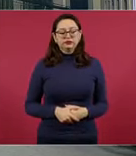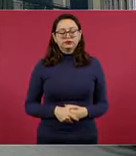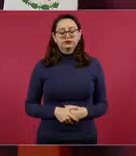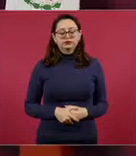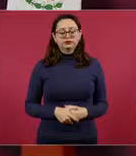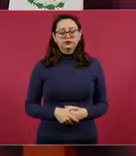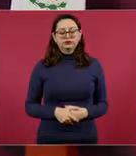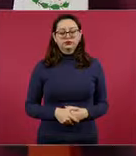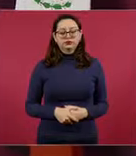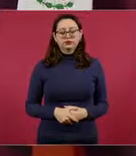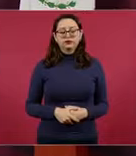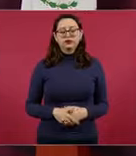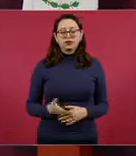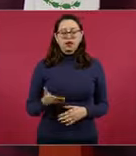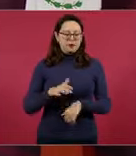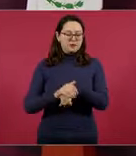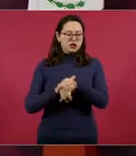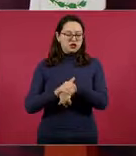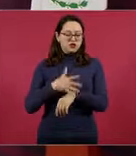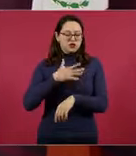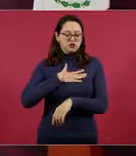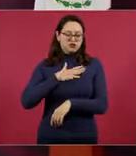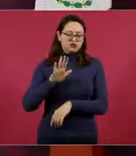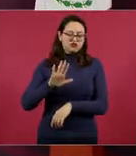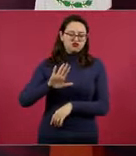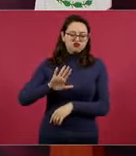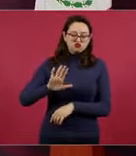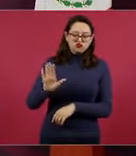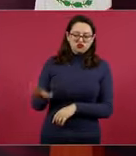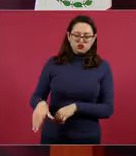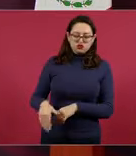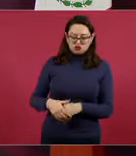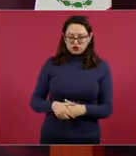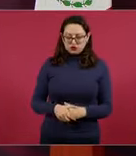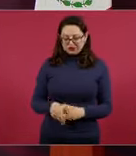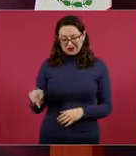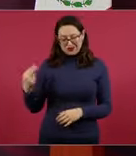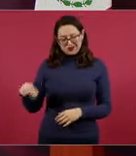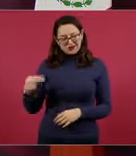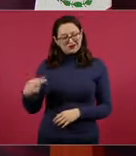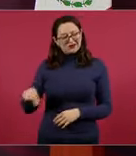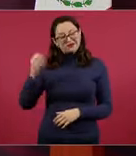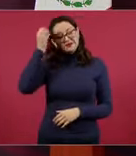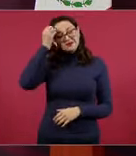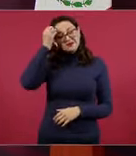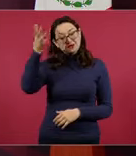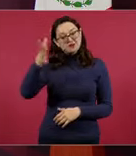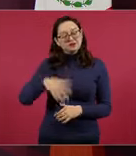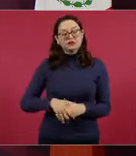de Tabasco, decía, estoy tratando de acordarme de su nombre,